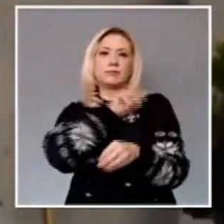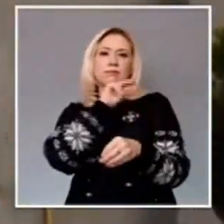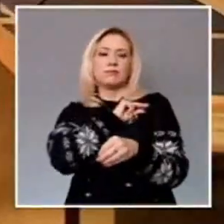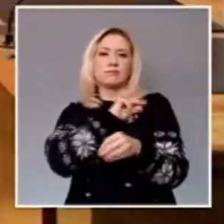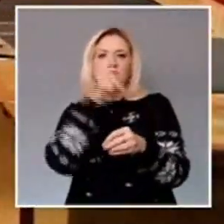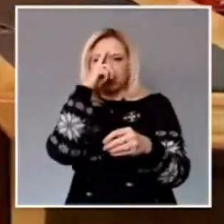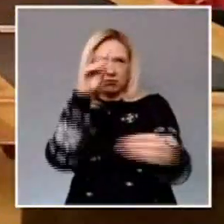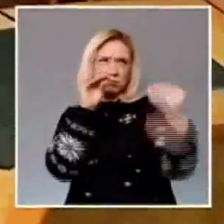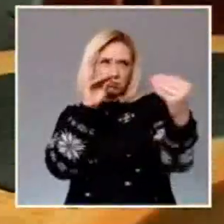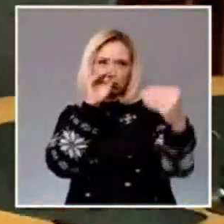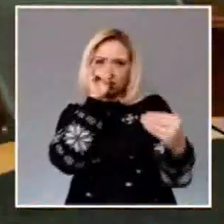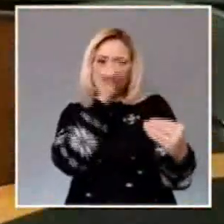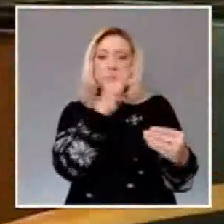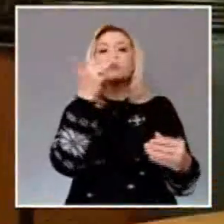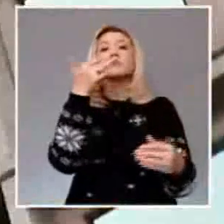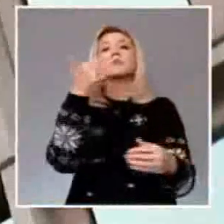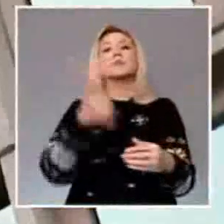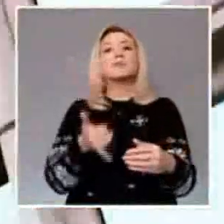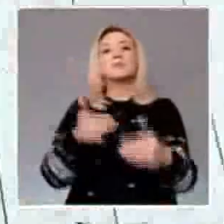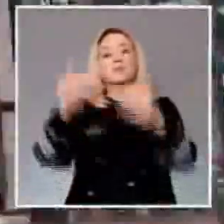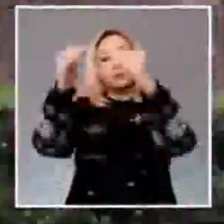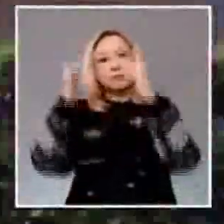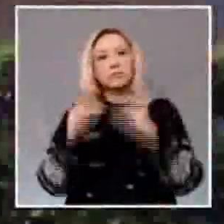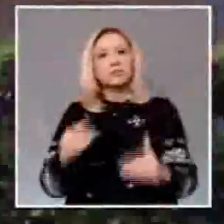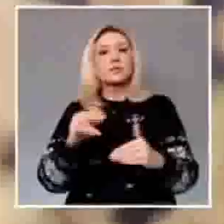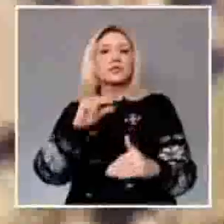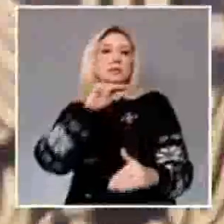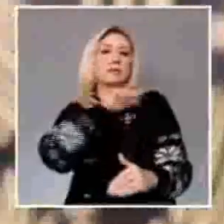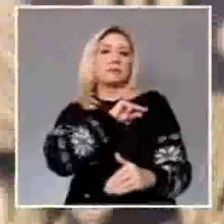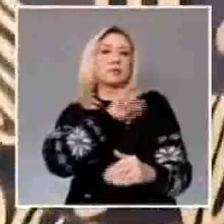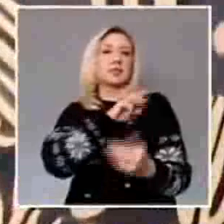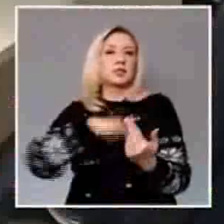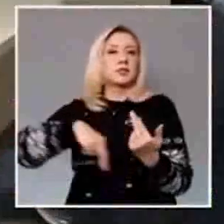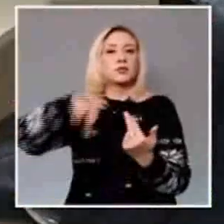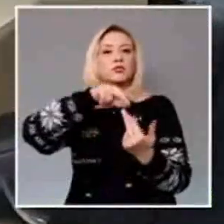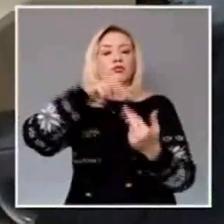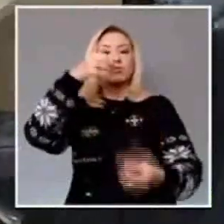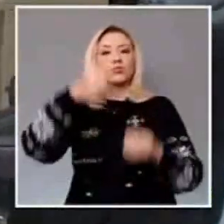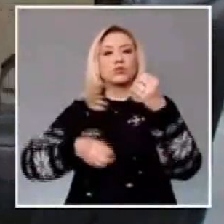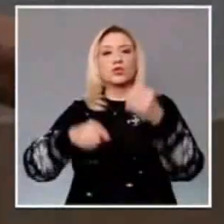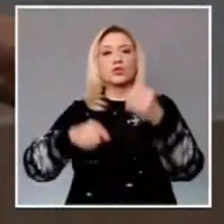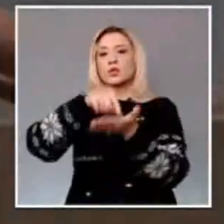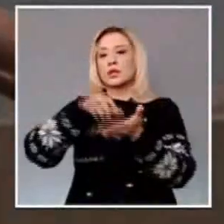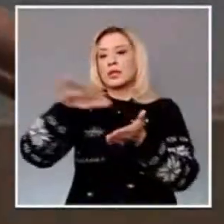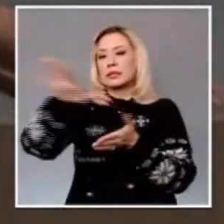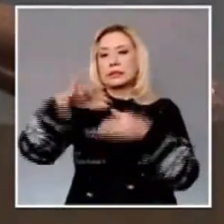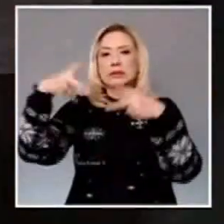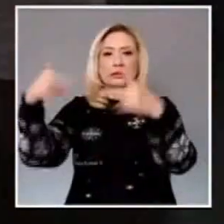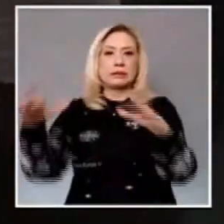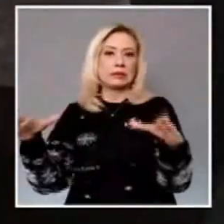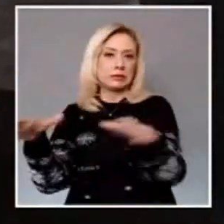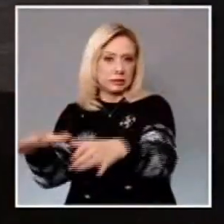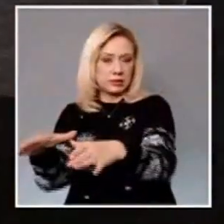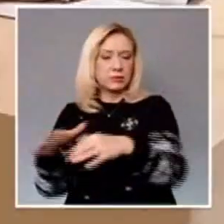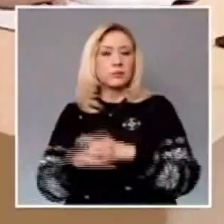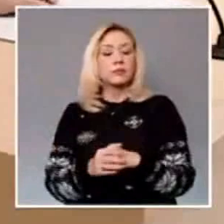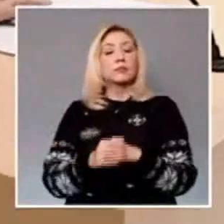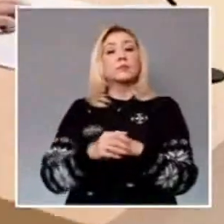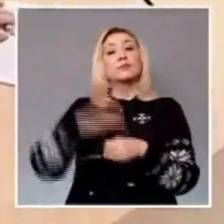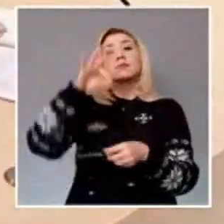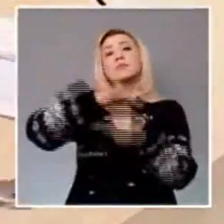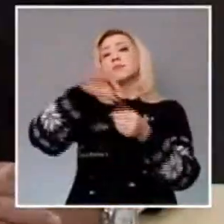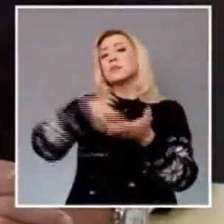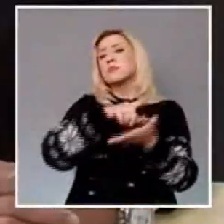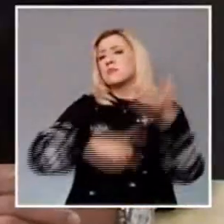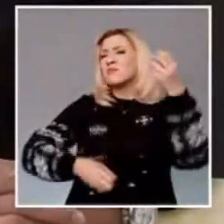tribunales colegiados de circuito, que estén asignados a una zona geográfica específica. El Tribunal Electoral imparte justicia en materia